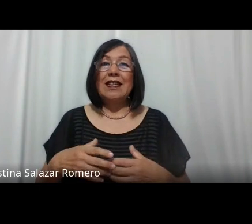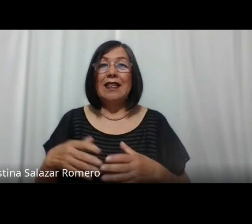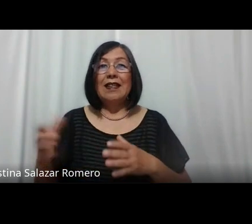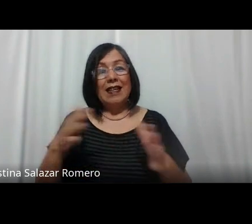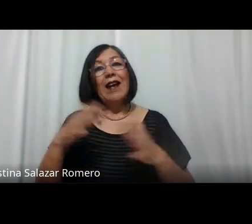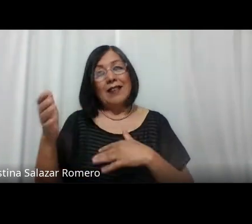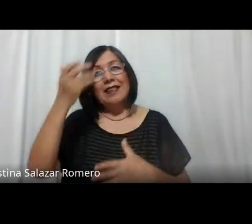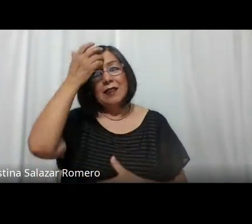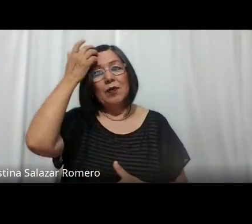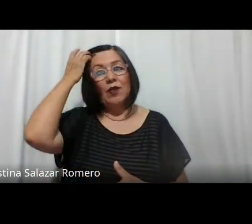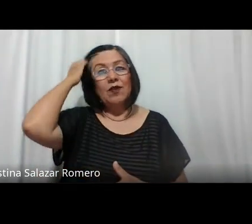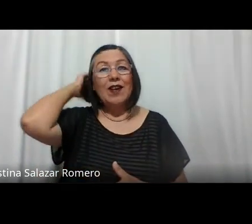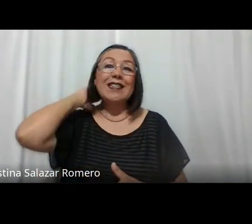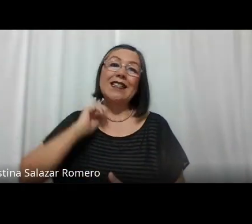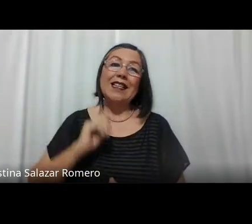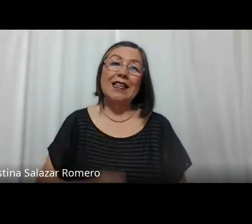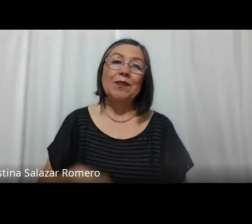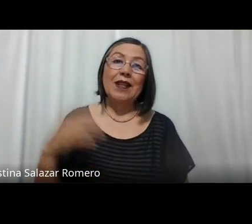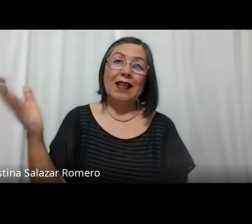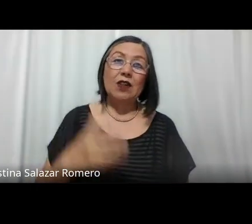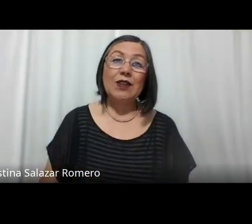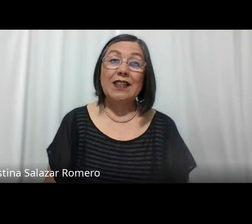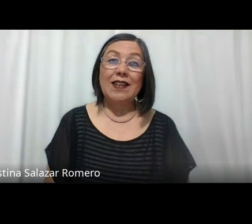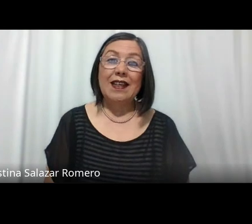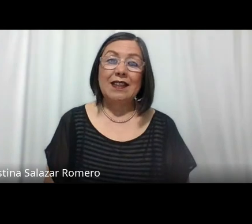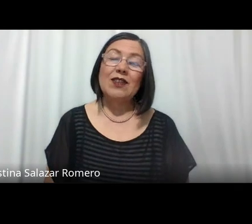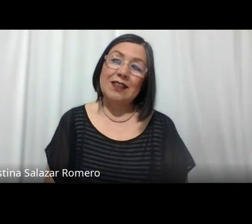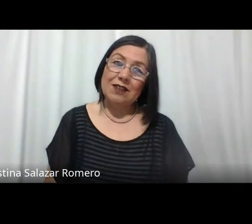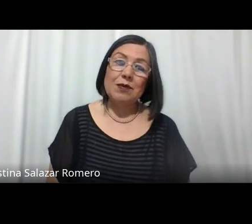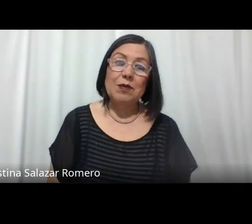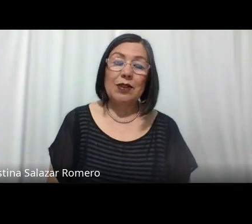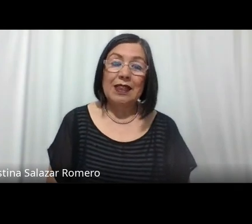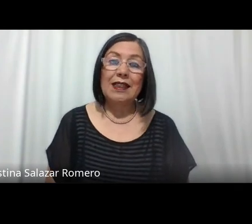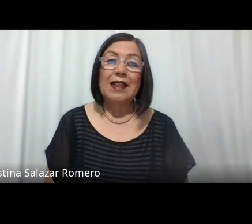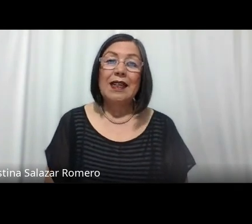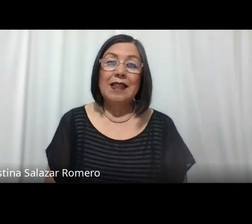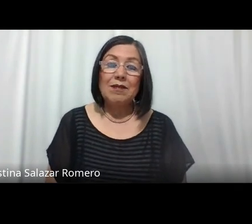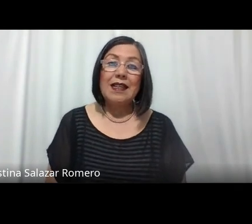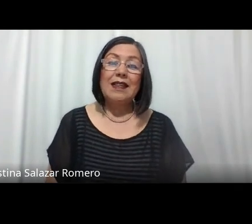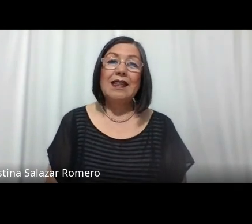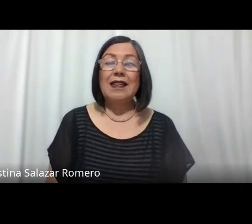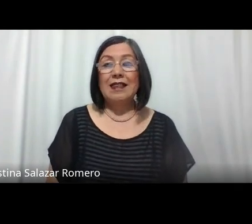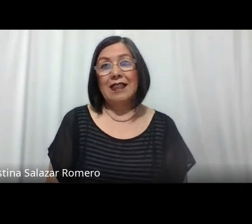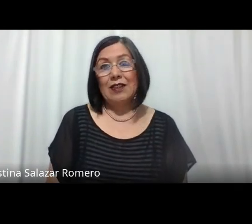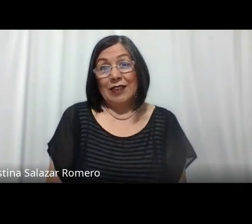Entonces, a veces es por fallas en la conectividad. Entonces, eso es muy importante.